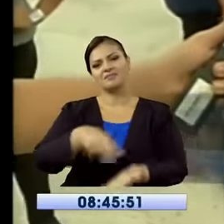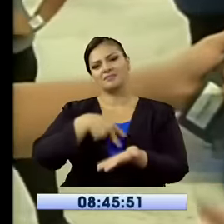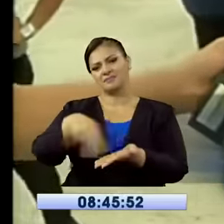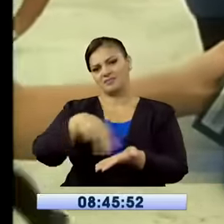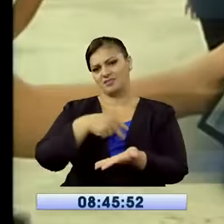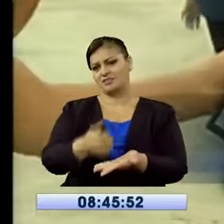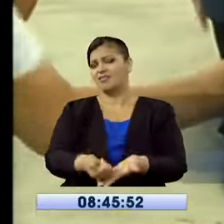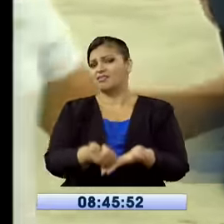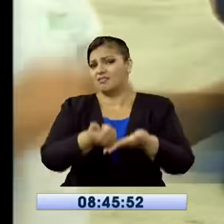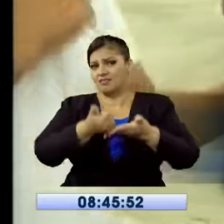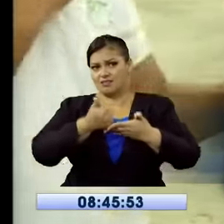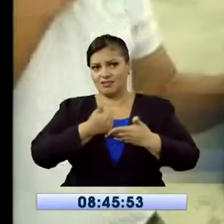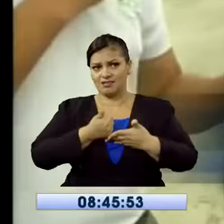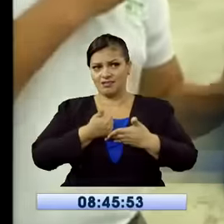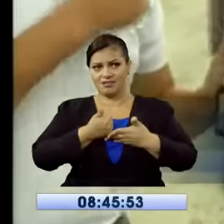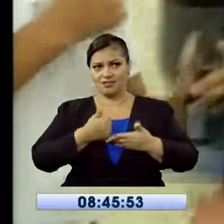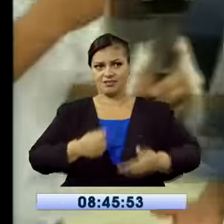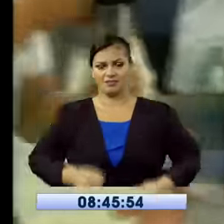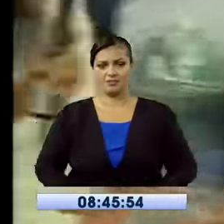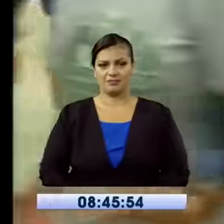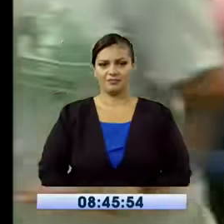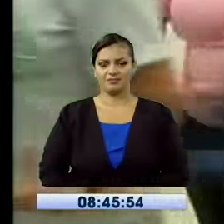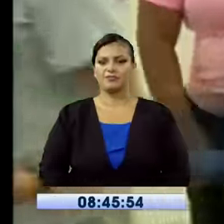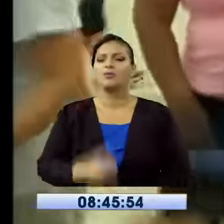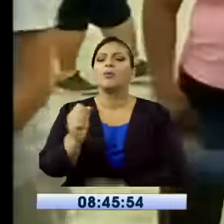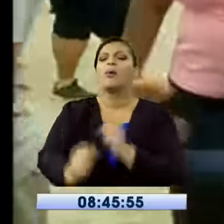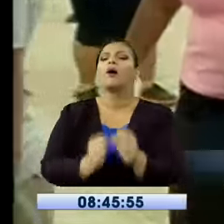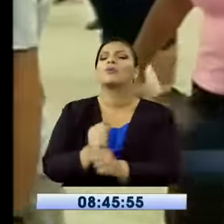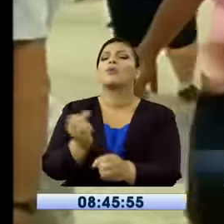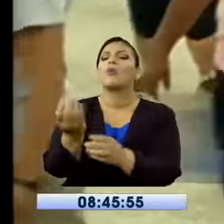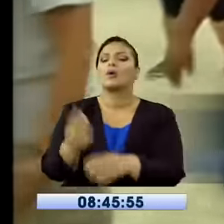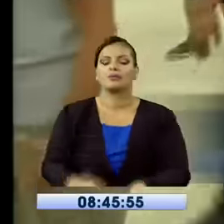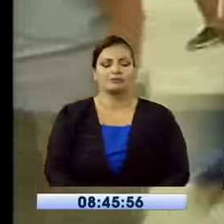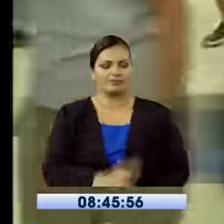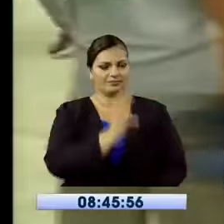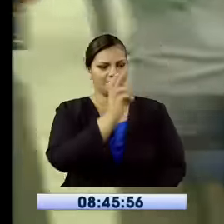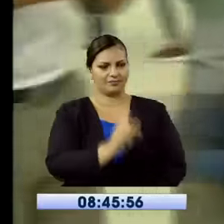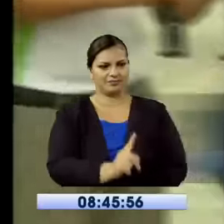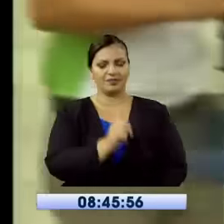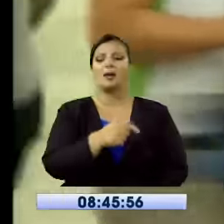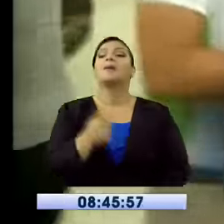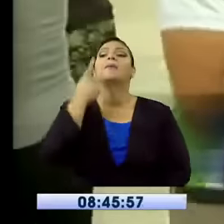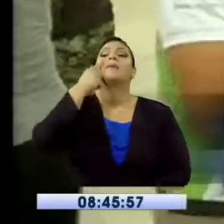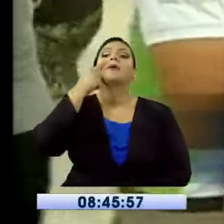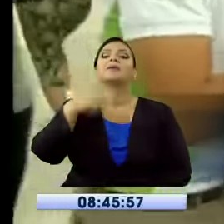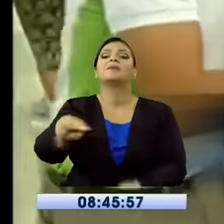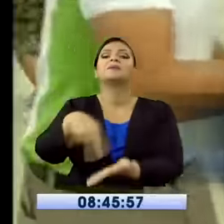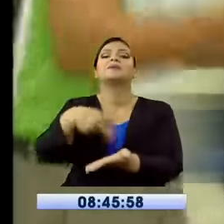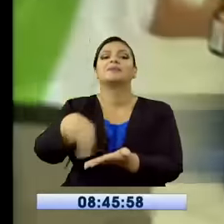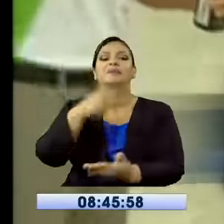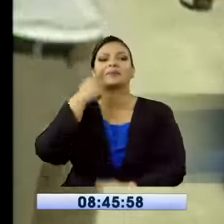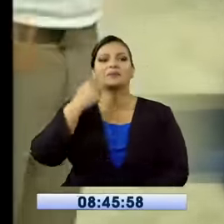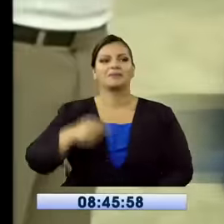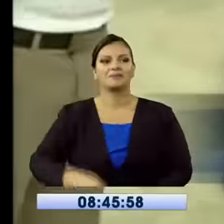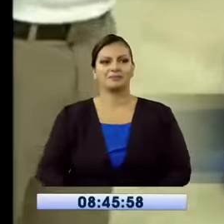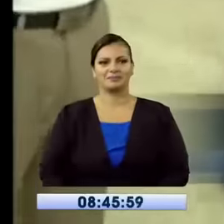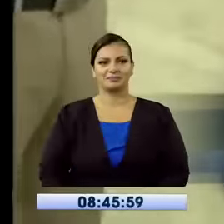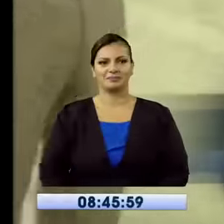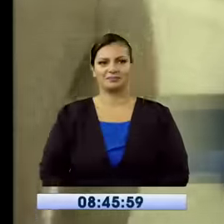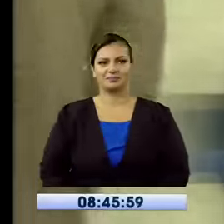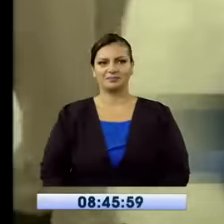nos ayuda. ¿Qué edad tiene? 61 años. A ver, un paso de baile, mi señora, 60 años. A ver, demuestre ahí en vivo y en